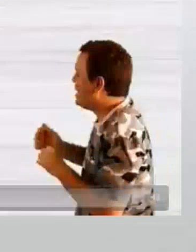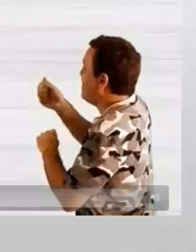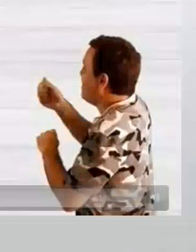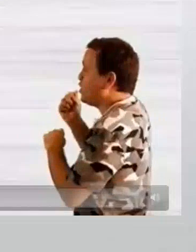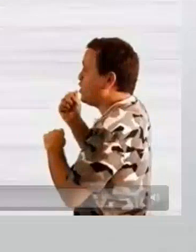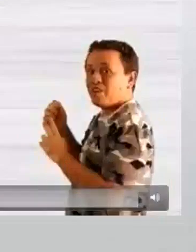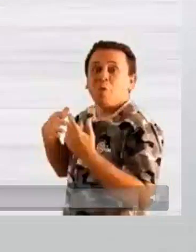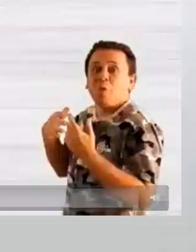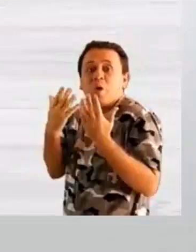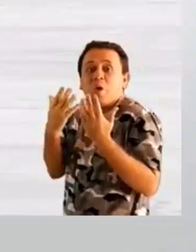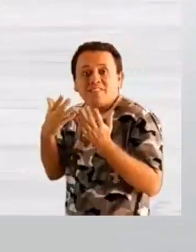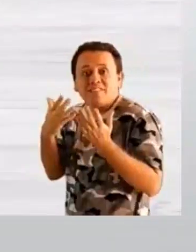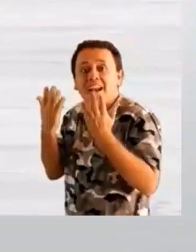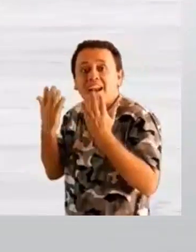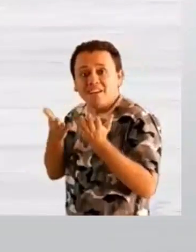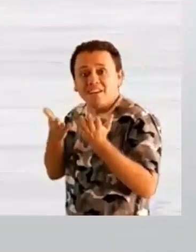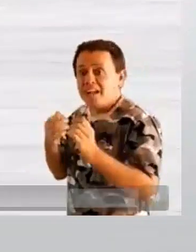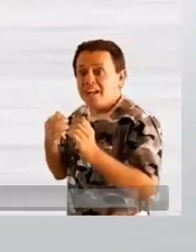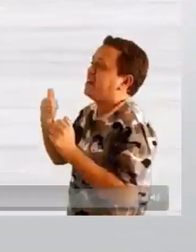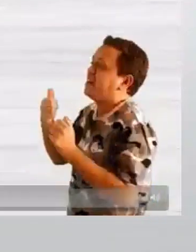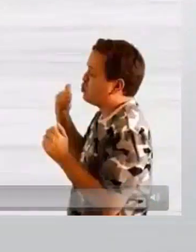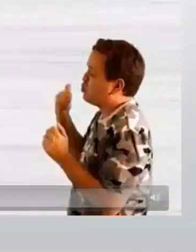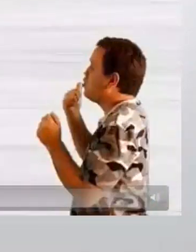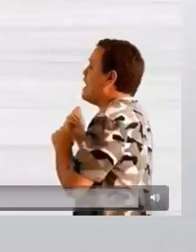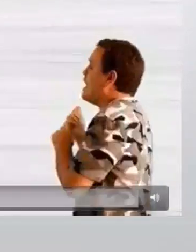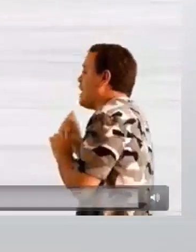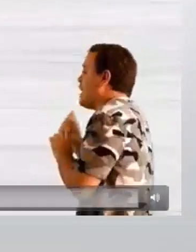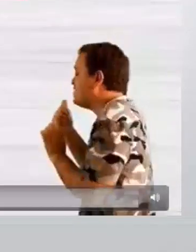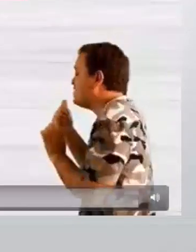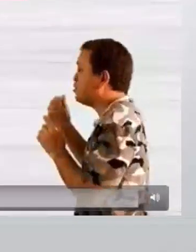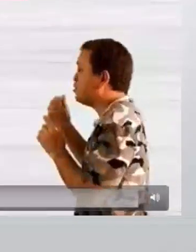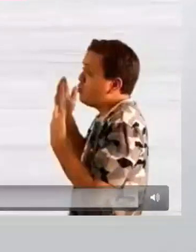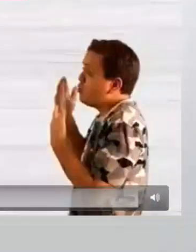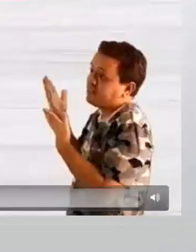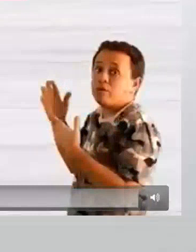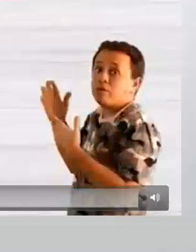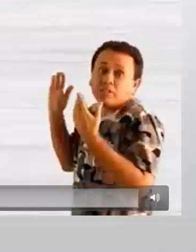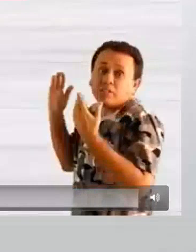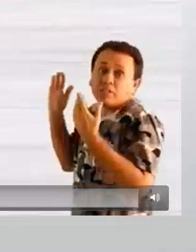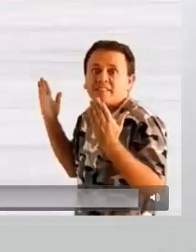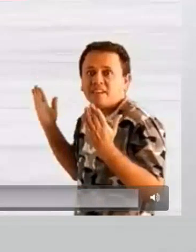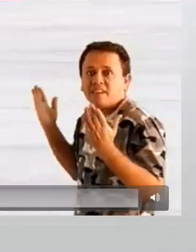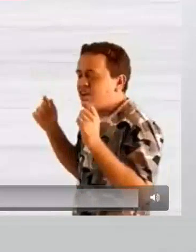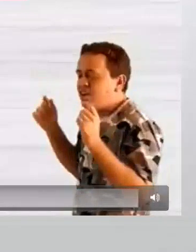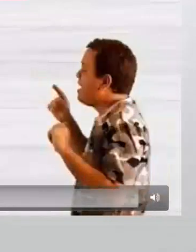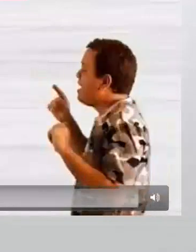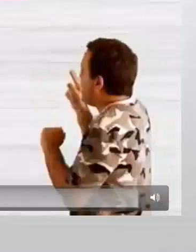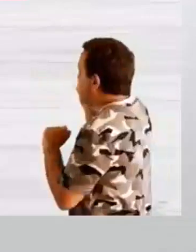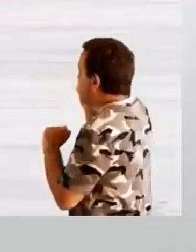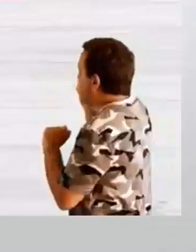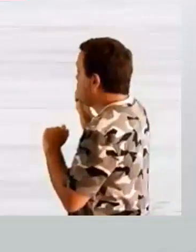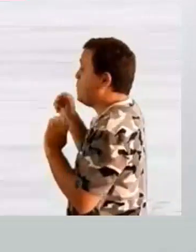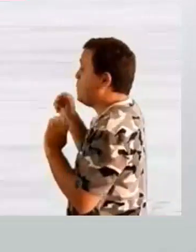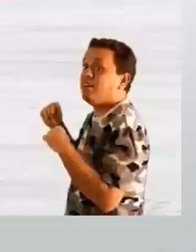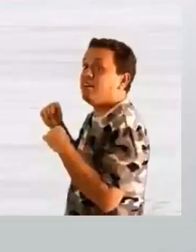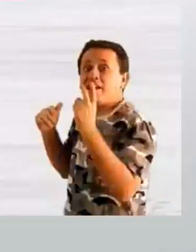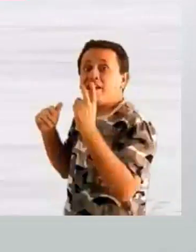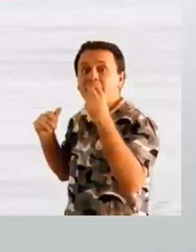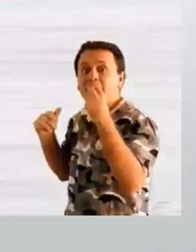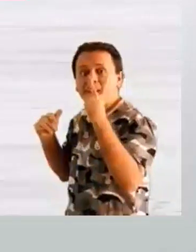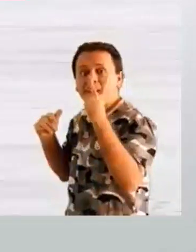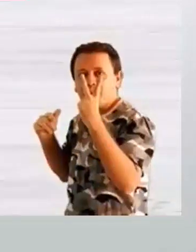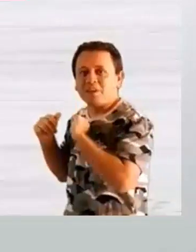bien. Y luego de otro segundo, ¿cuánto será la velocidad? Hacemos uso de la aceleración, o en este caso, desaceleración. En cada segundo